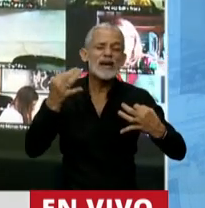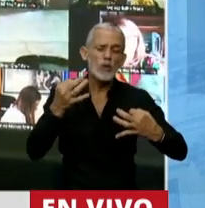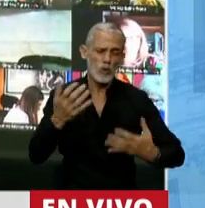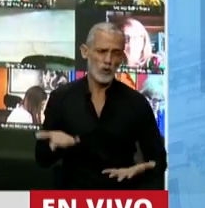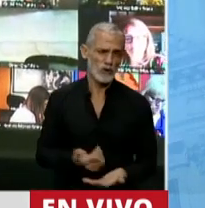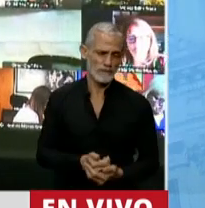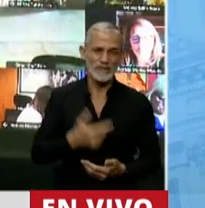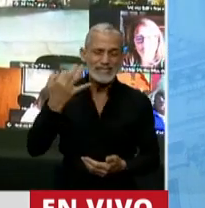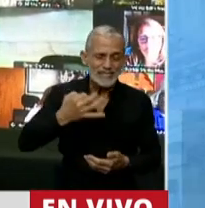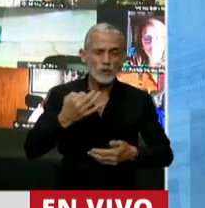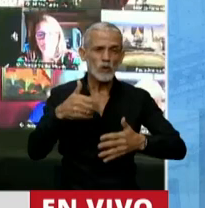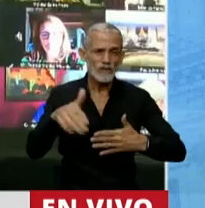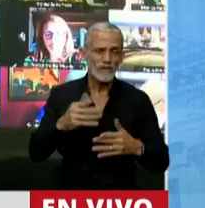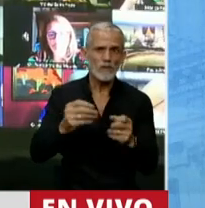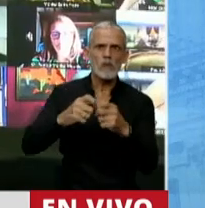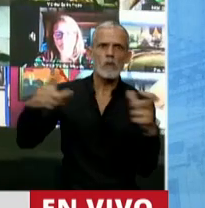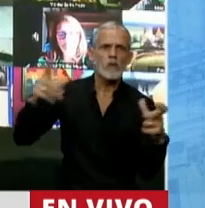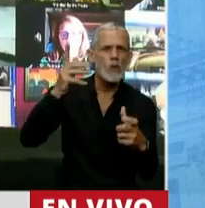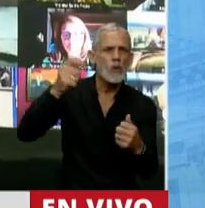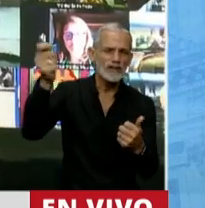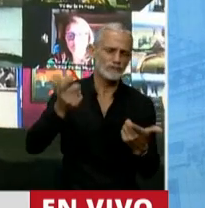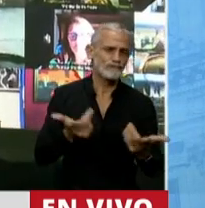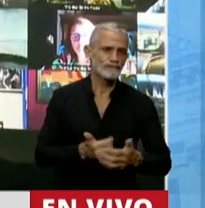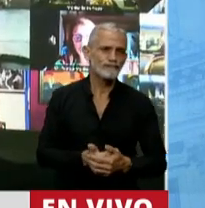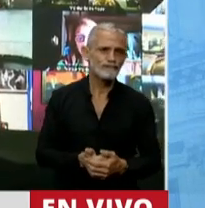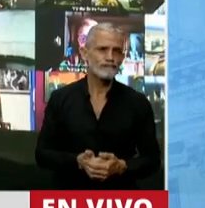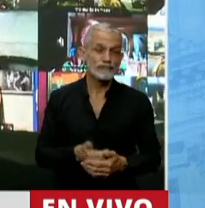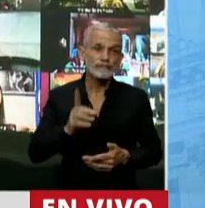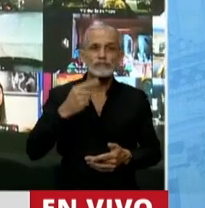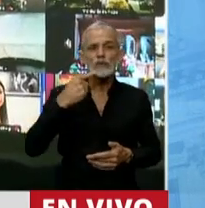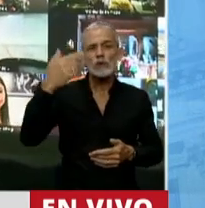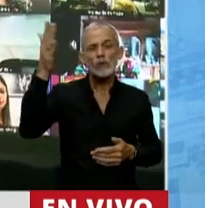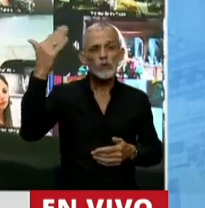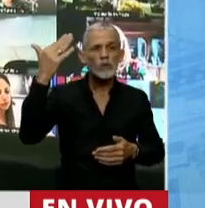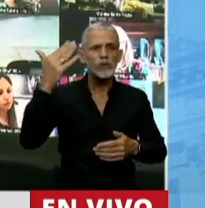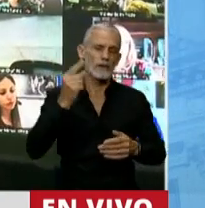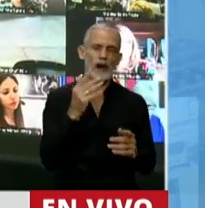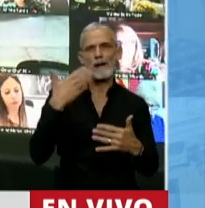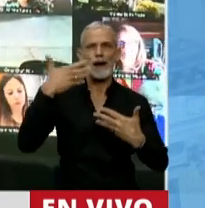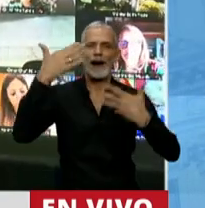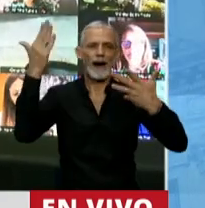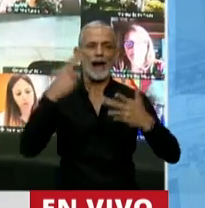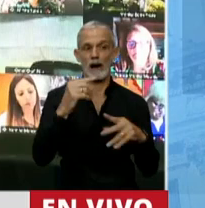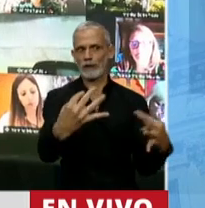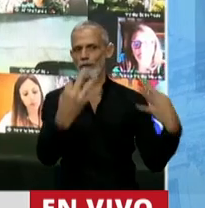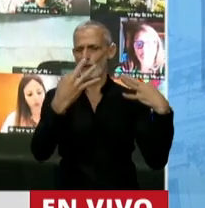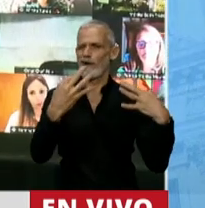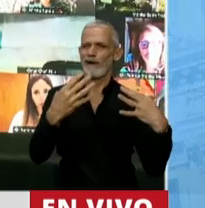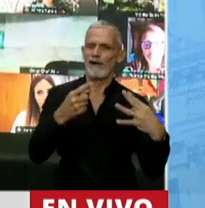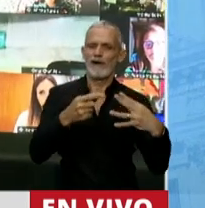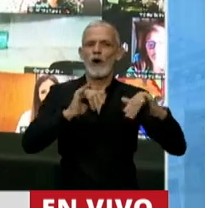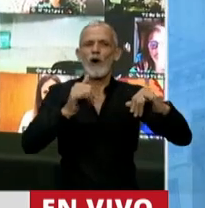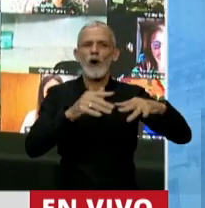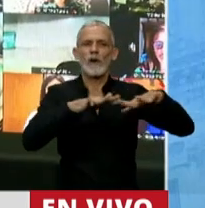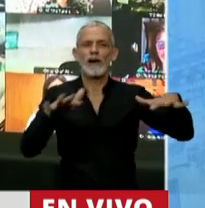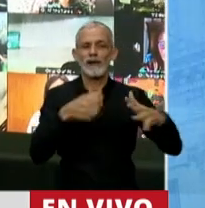lo único que vamos a lograr hacer crecer con esto. Es evidentemente un discurso demagógico para la tribuna estudiantil